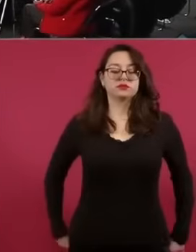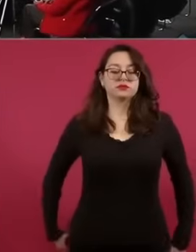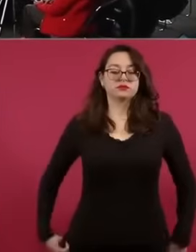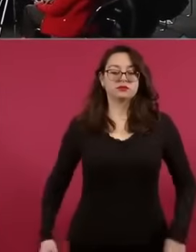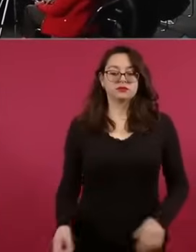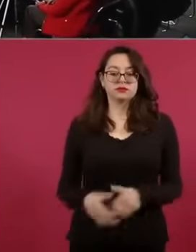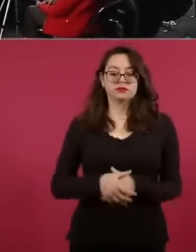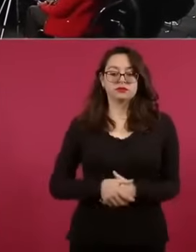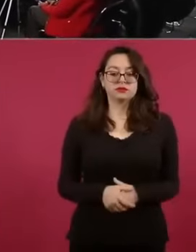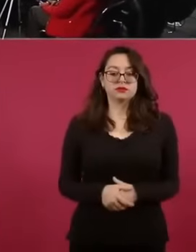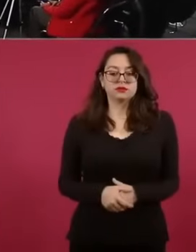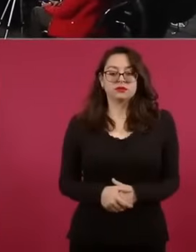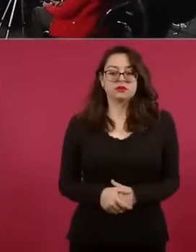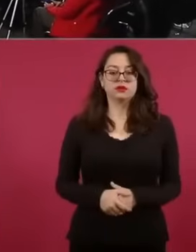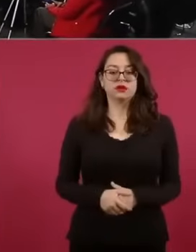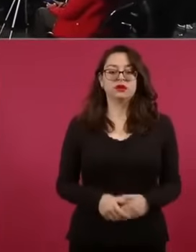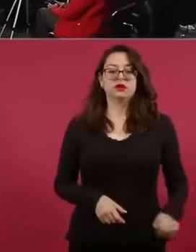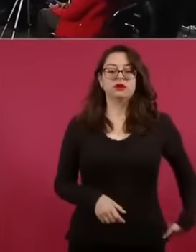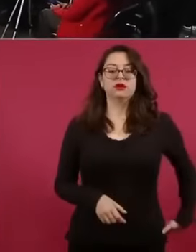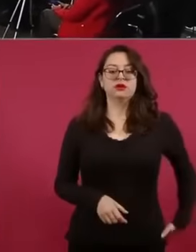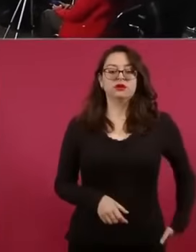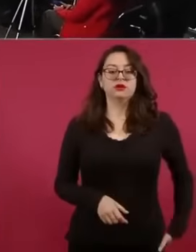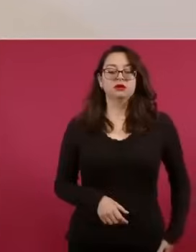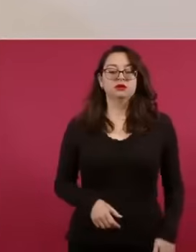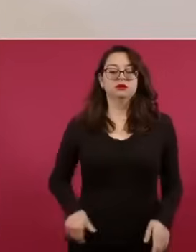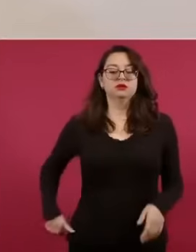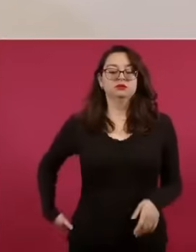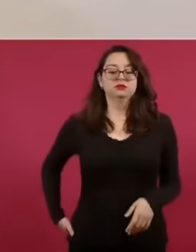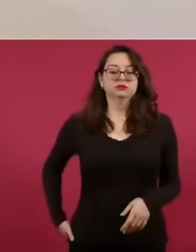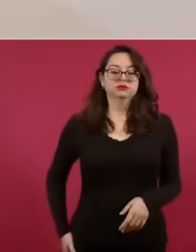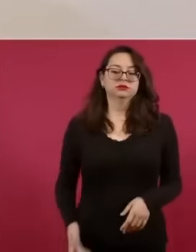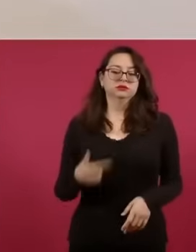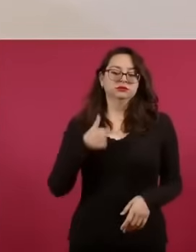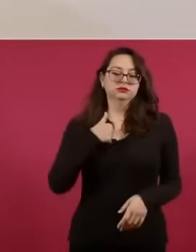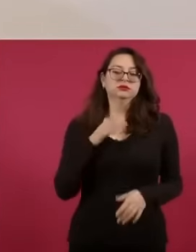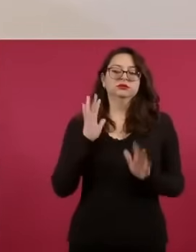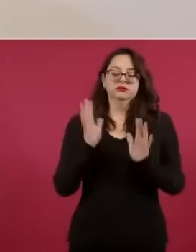Y he contado muchas veces la historia del canal.